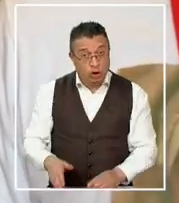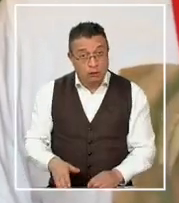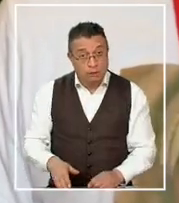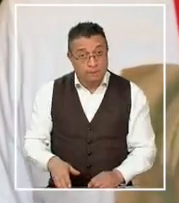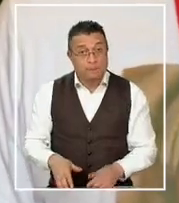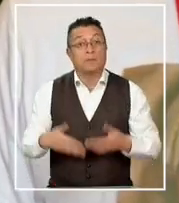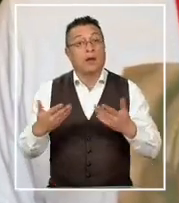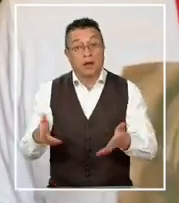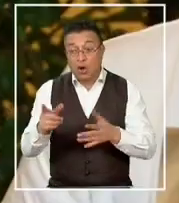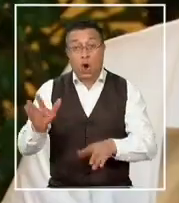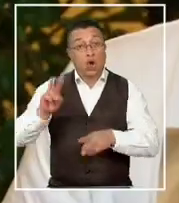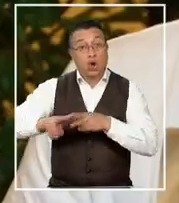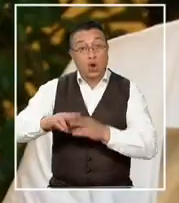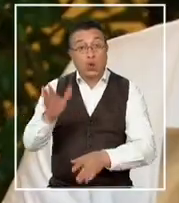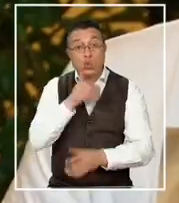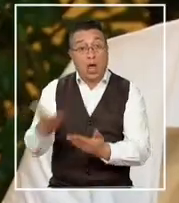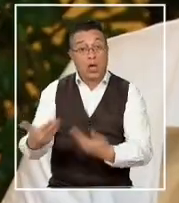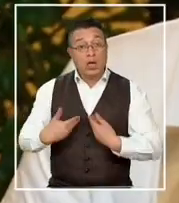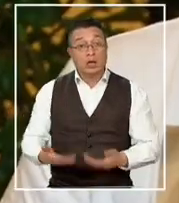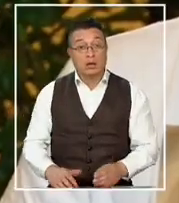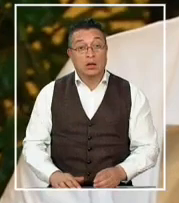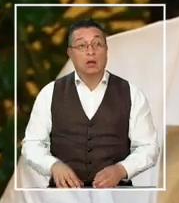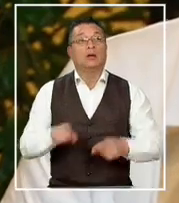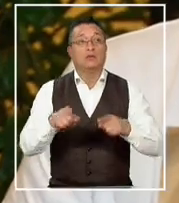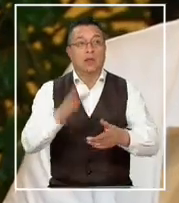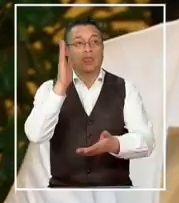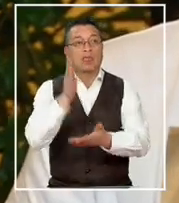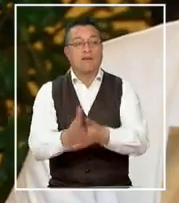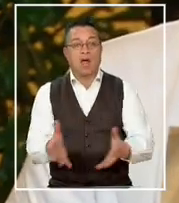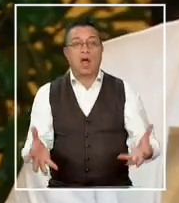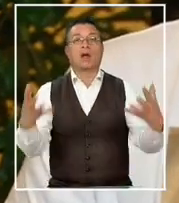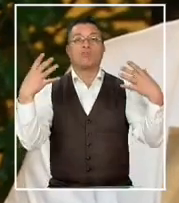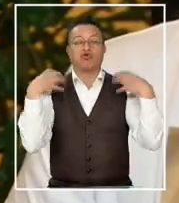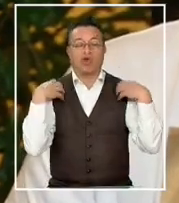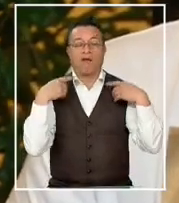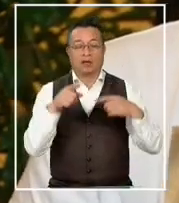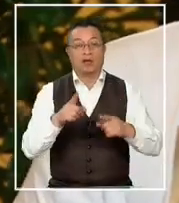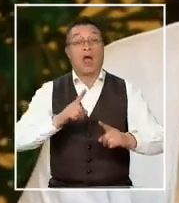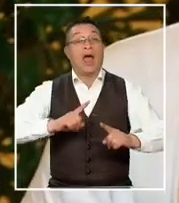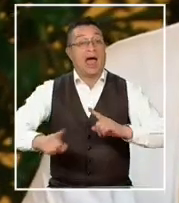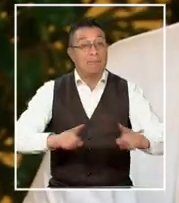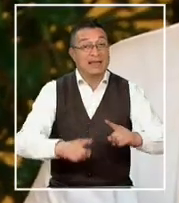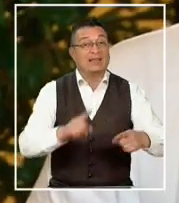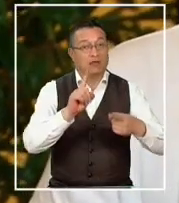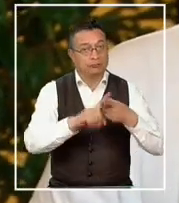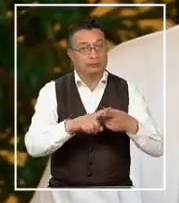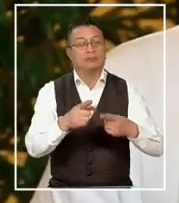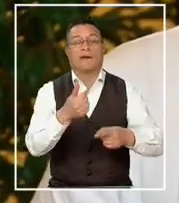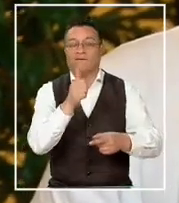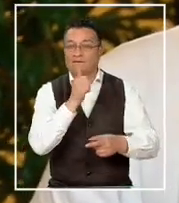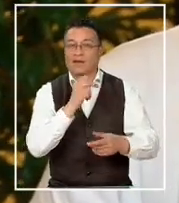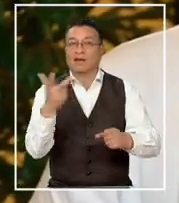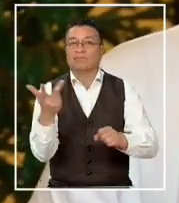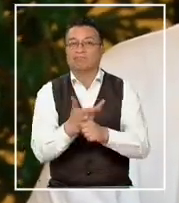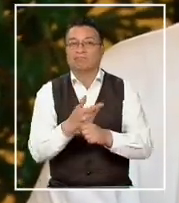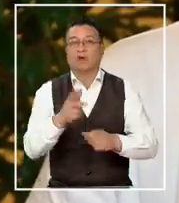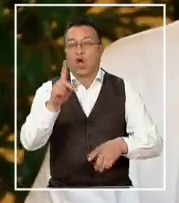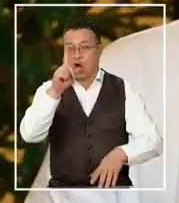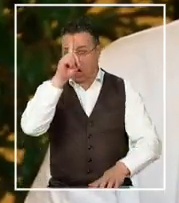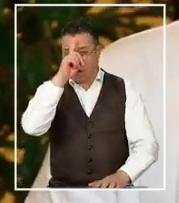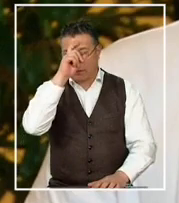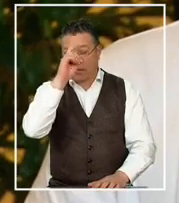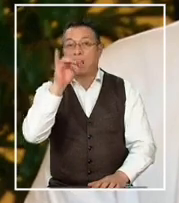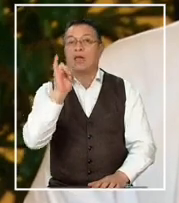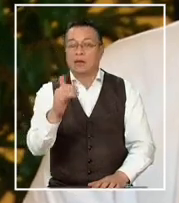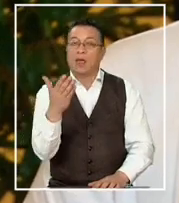¿Una gestión que no llegó? Acá tienen que existir responsables no solamente en lo administrativo por la falta de gestión hospitalaria, sino que también